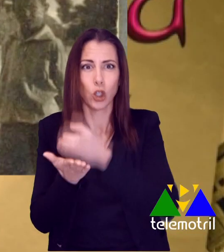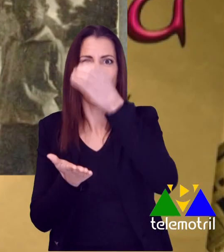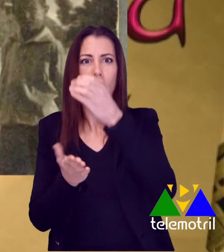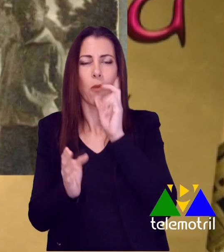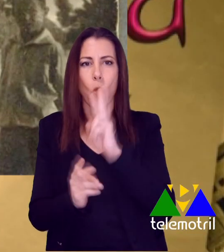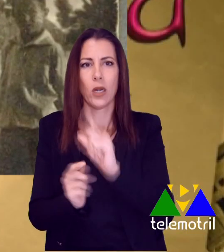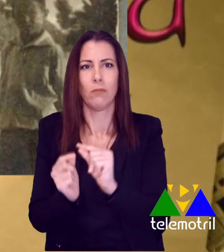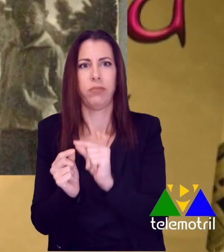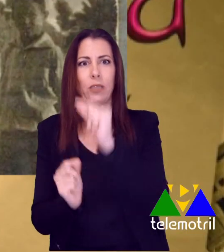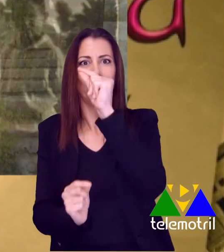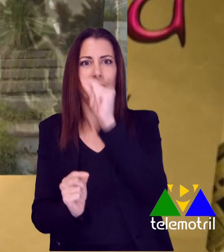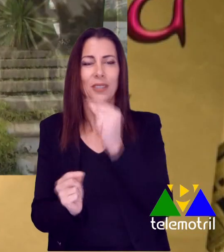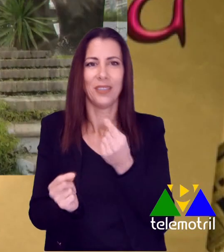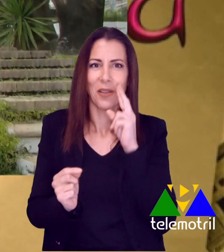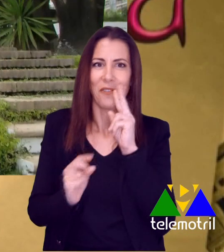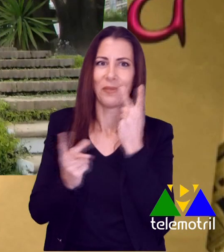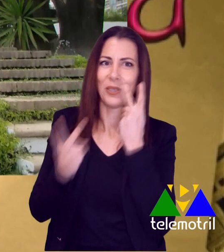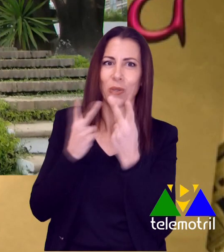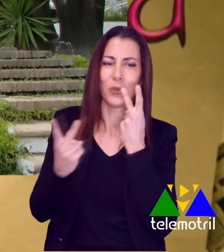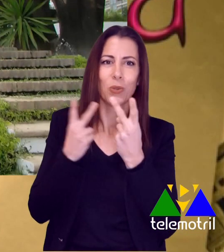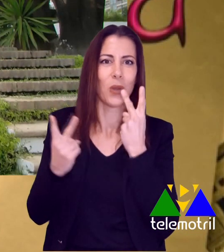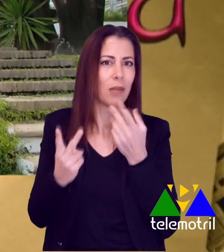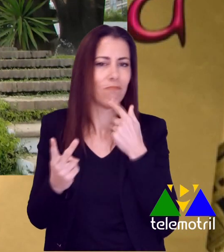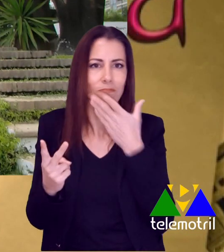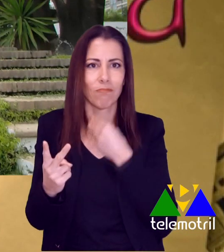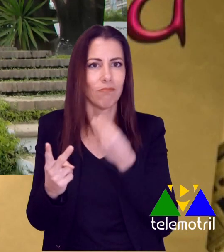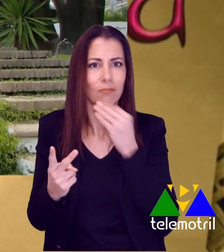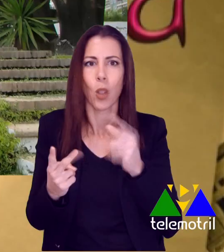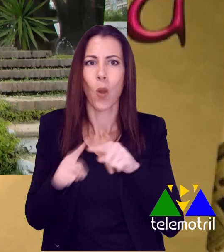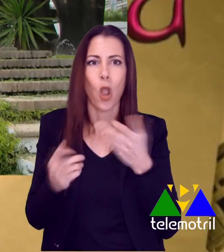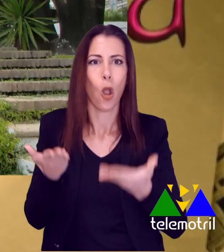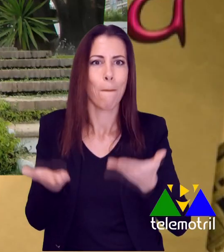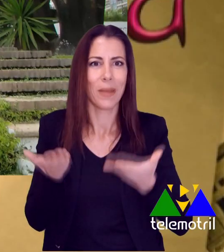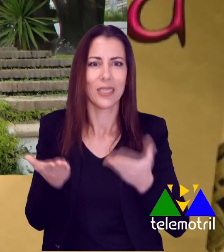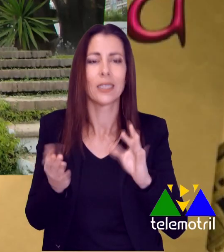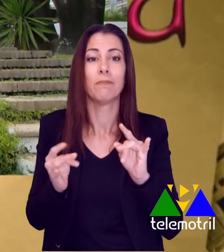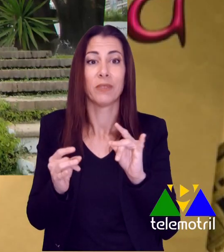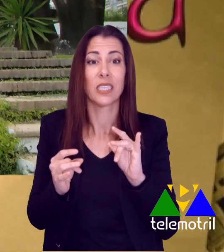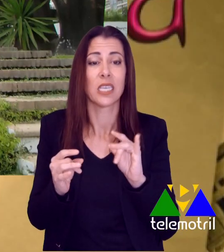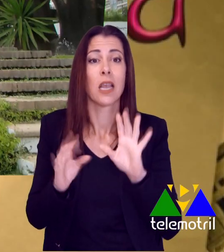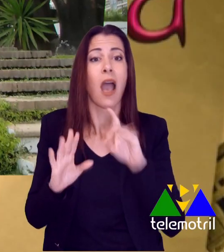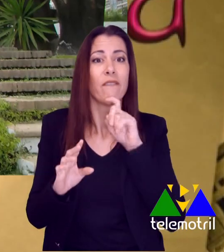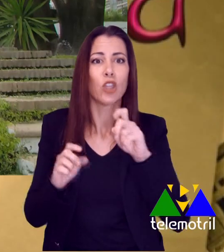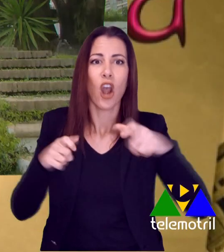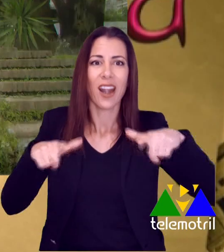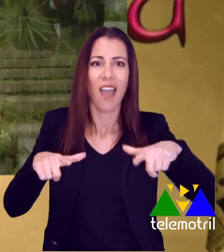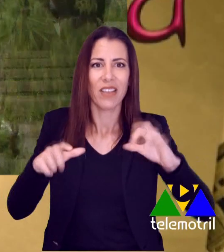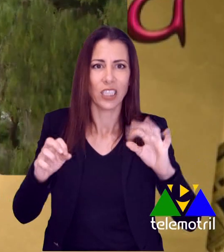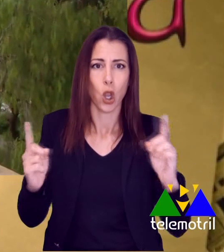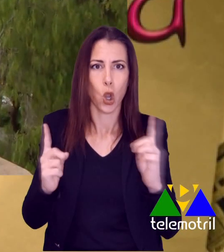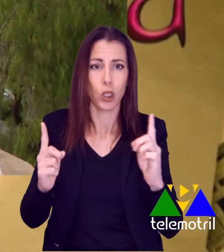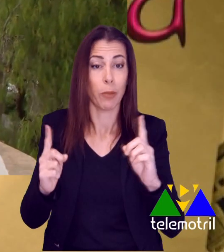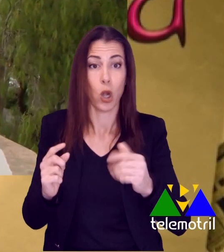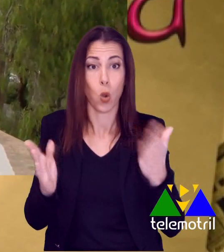más verticalidad y compensa mucho más las formas que tiene, ¿no? Claro, o sea, compensa, es una iglesia que es corta, pues tiene nave corta, pues no